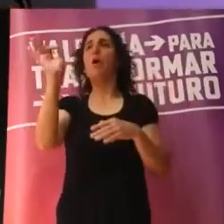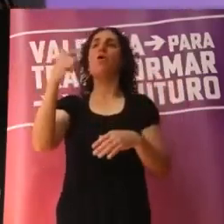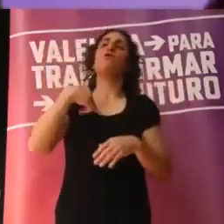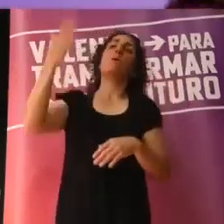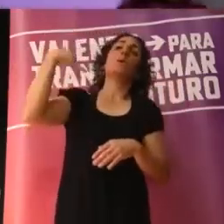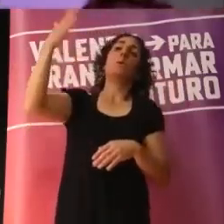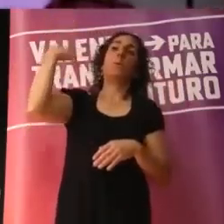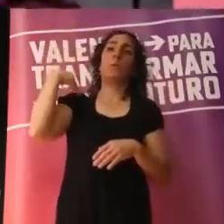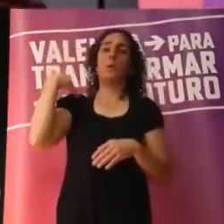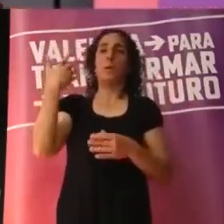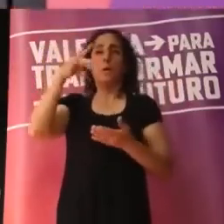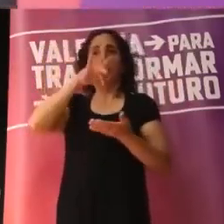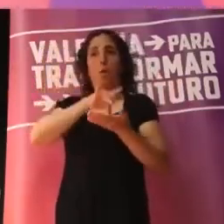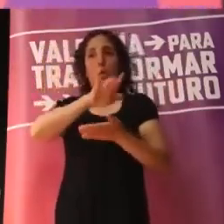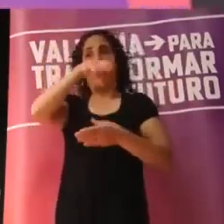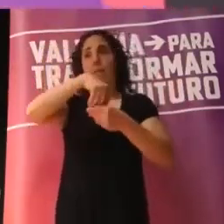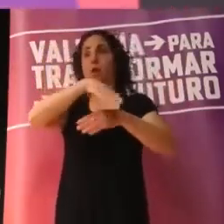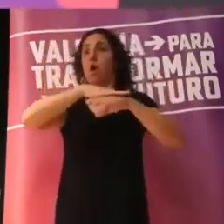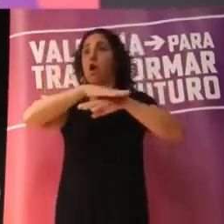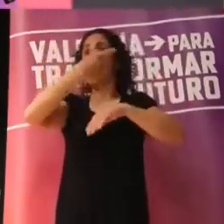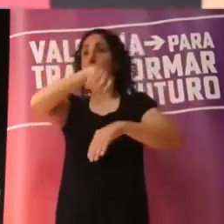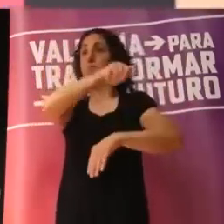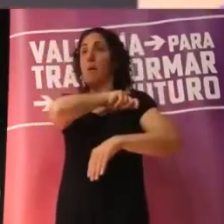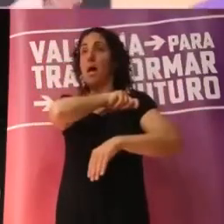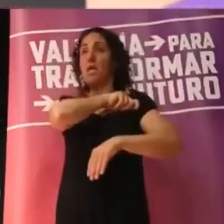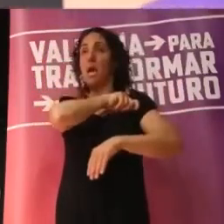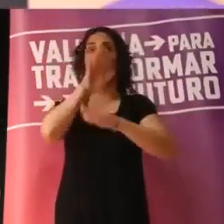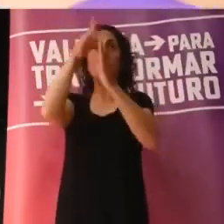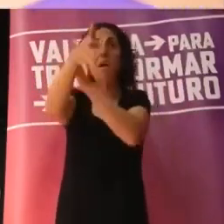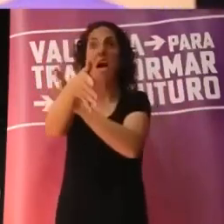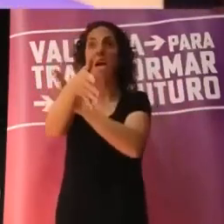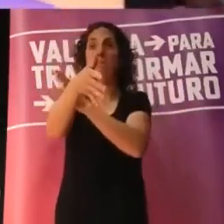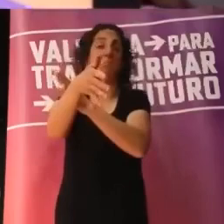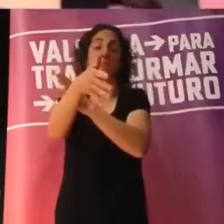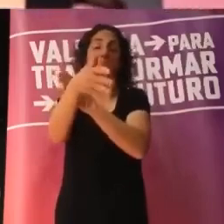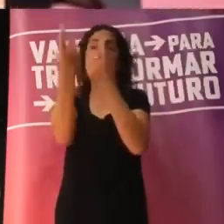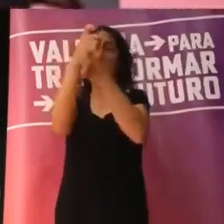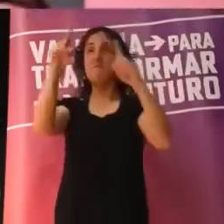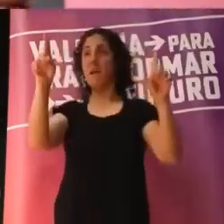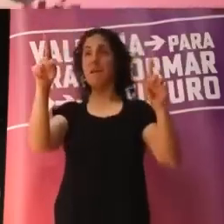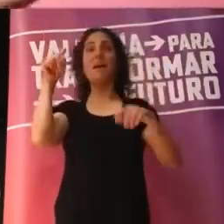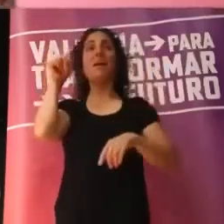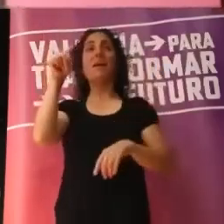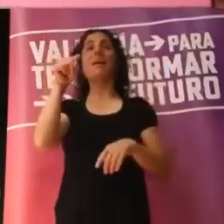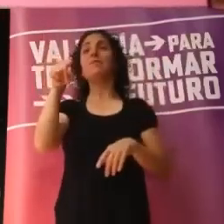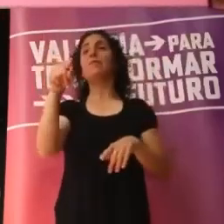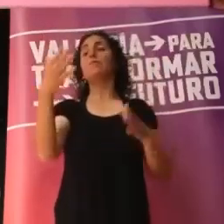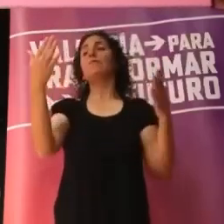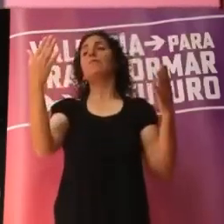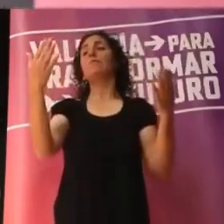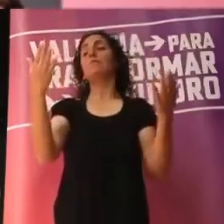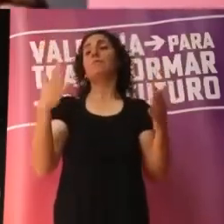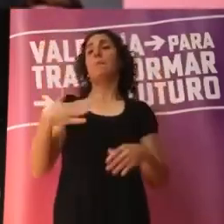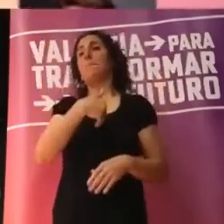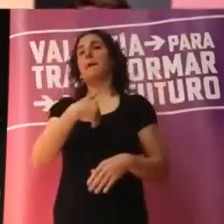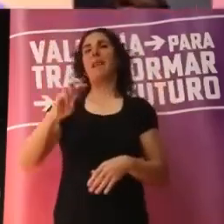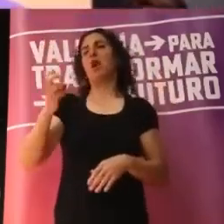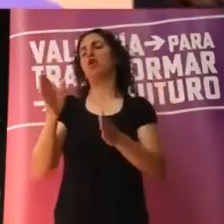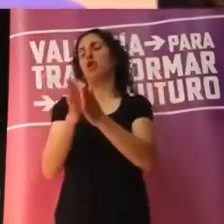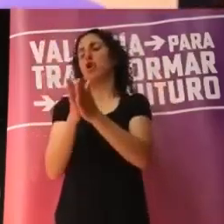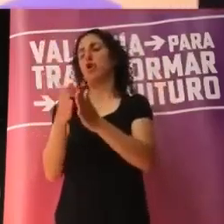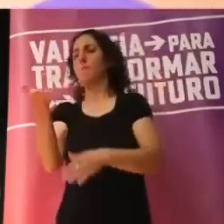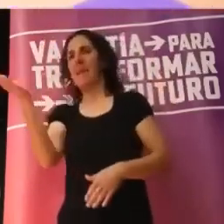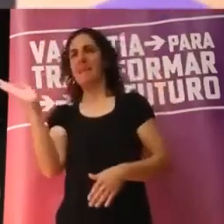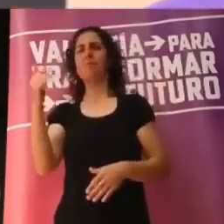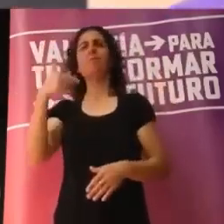estuve en el gobierno de España. Yo creo que eso no tiene mucho sentido y eso le toca hacerlo a otras compañeras y a otros compañeros. A mí quizá me